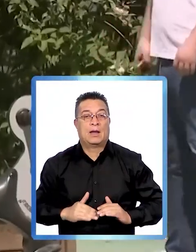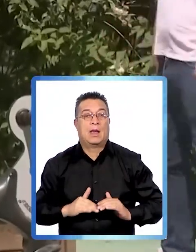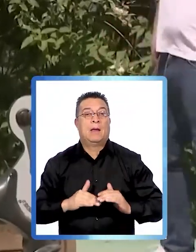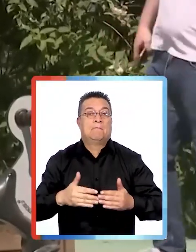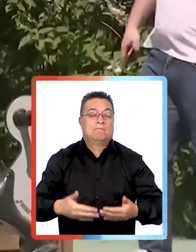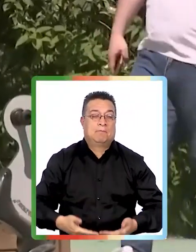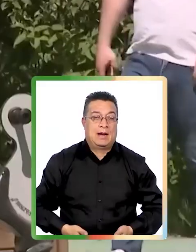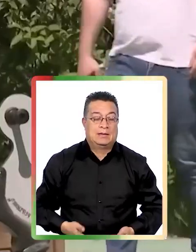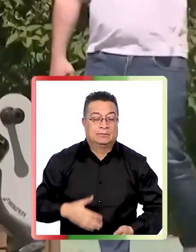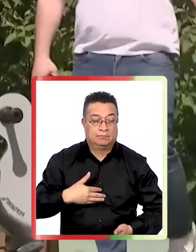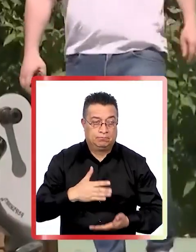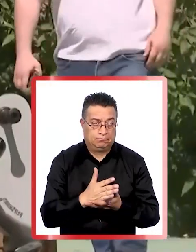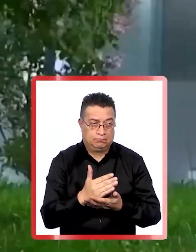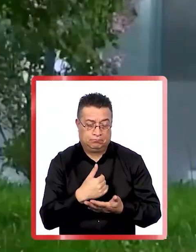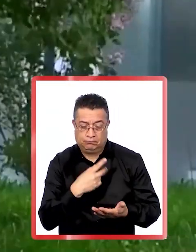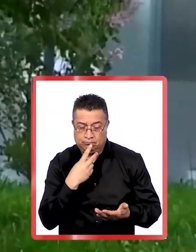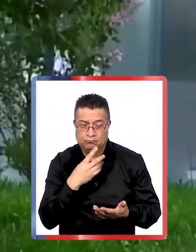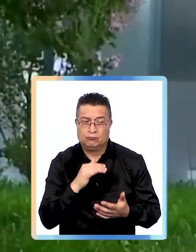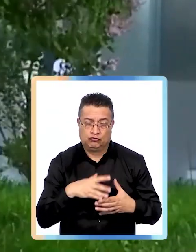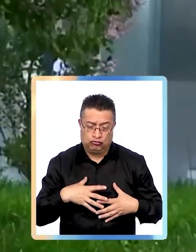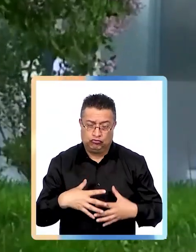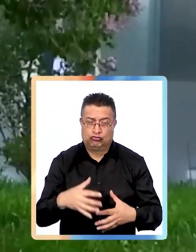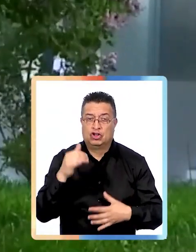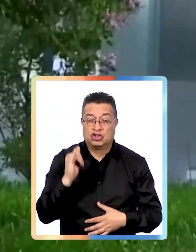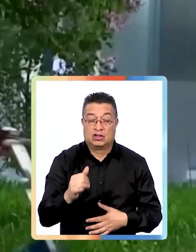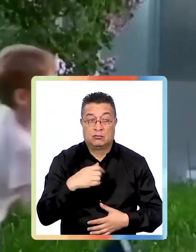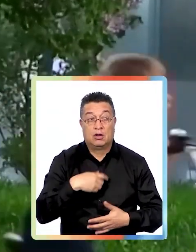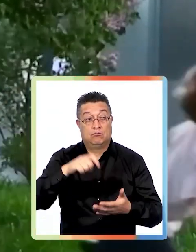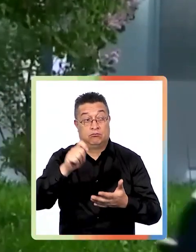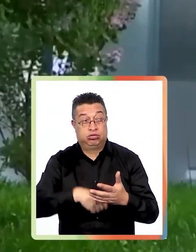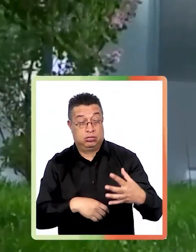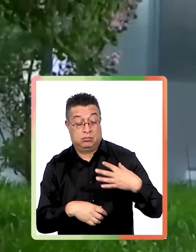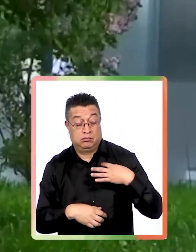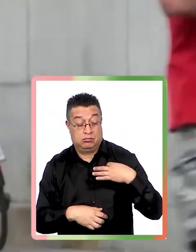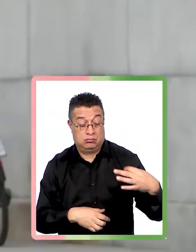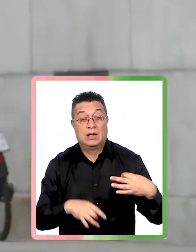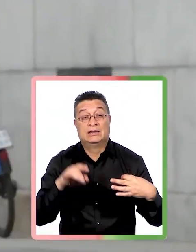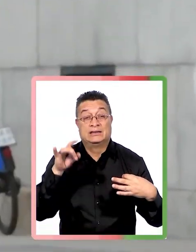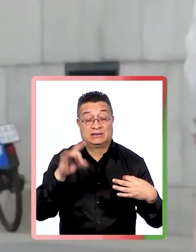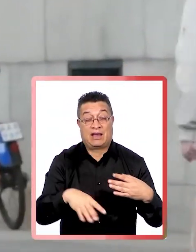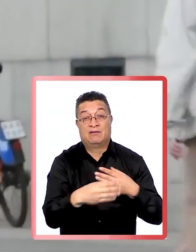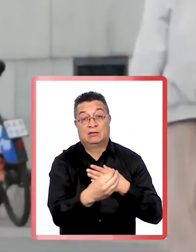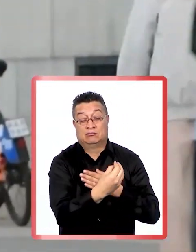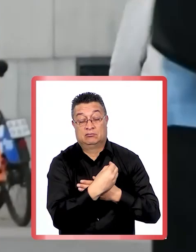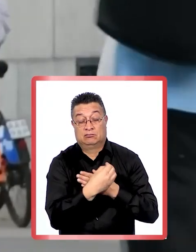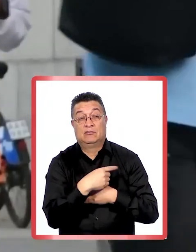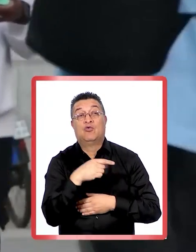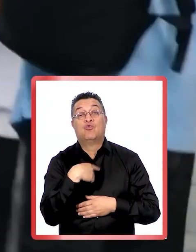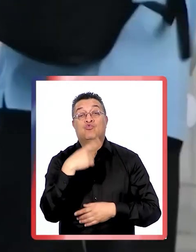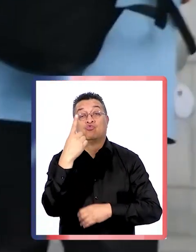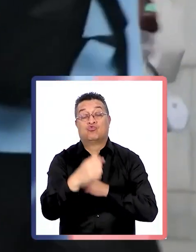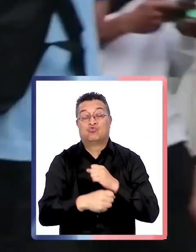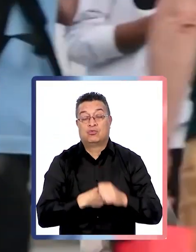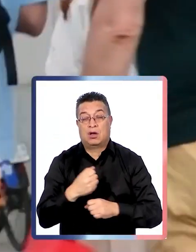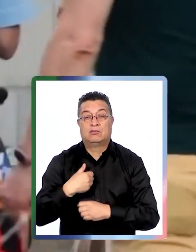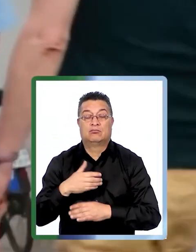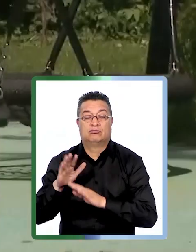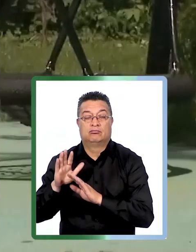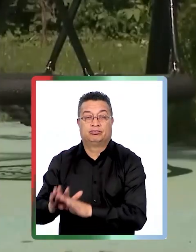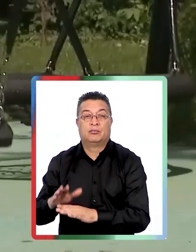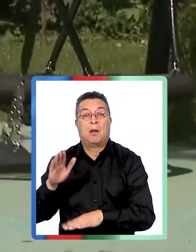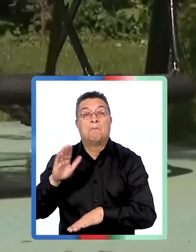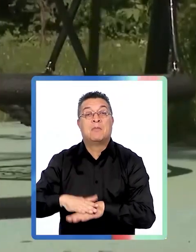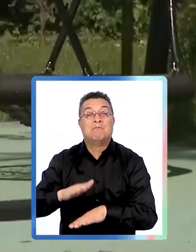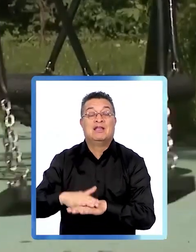embarazo, y el que las va a contratar sabe que tiene que darle, si se embarazan, un año, por ejemplo, o más